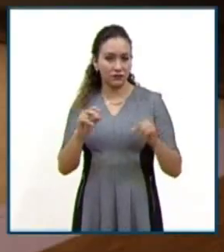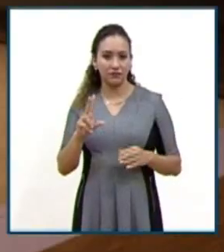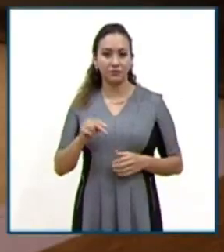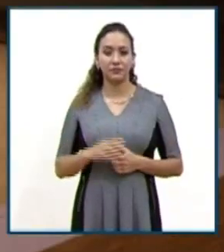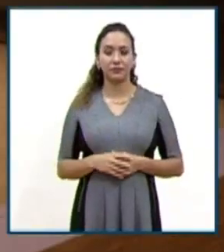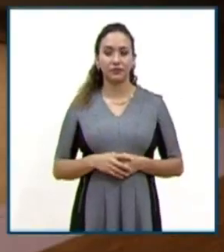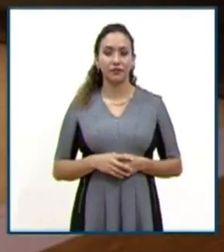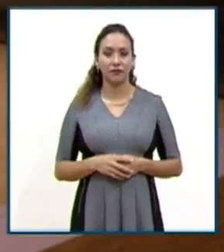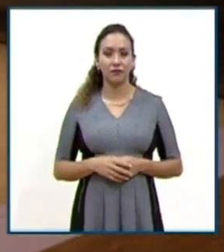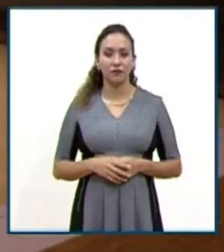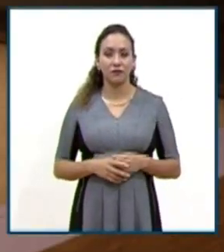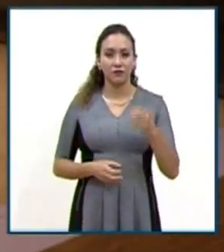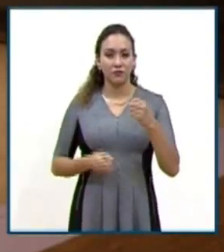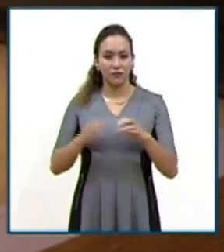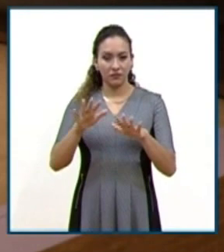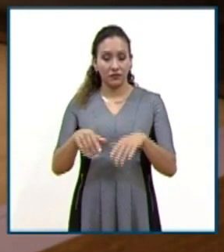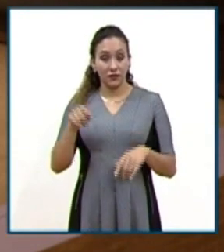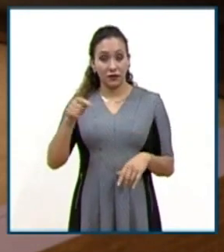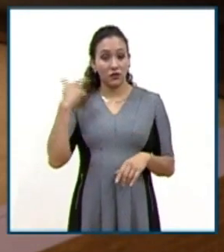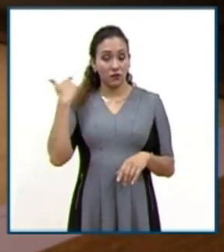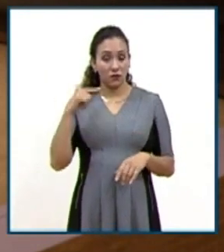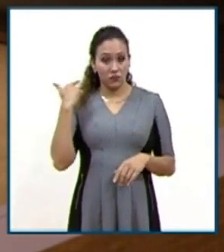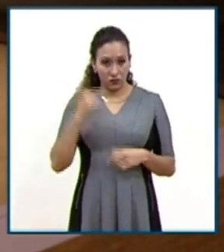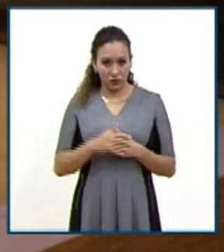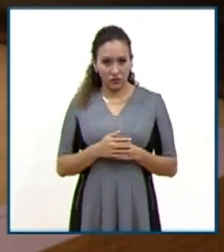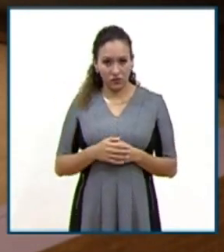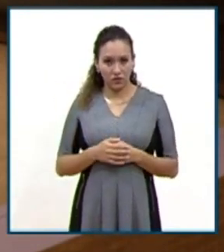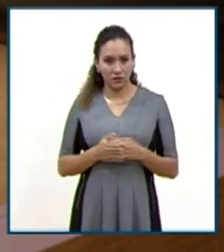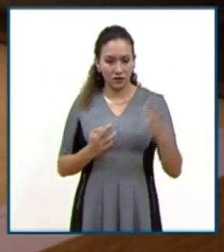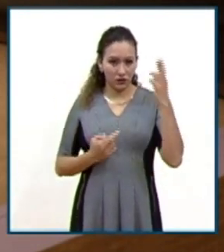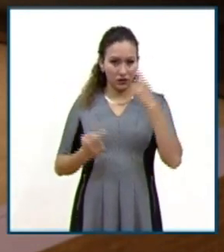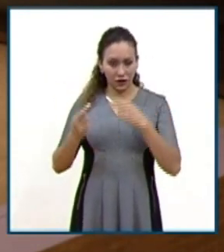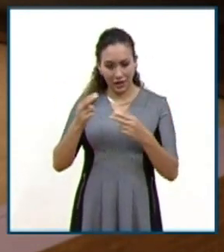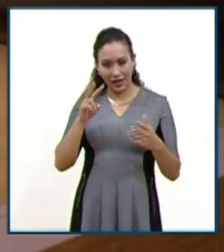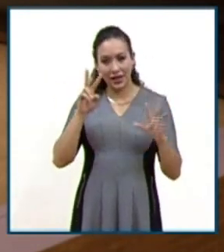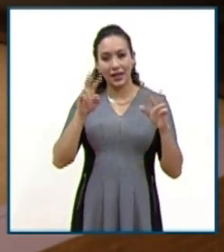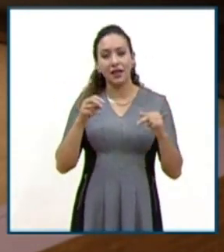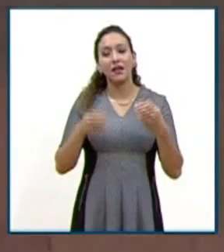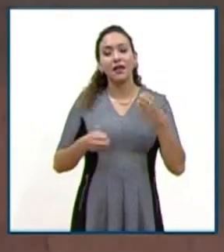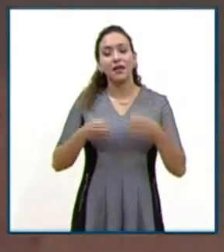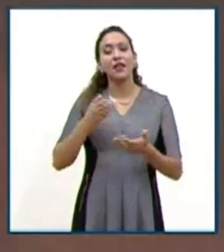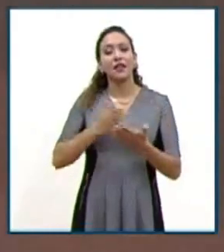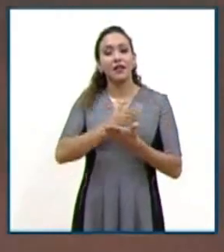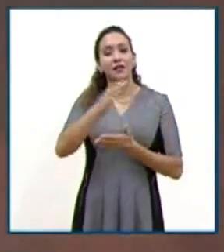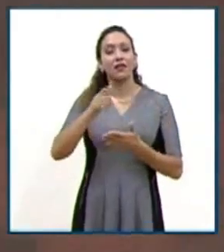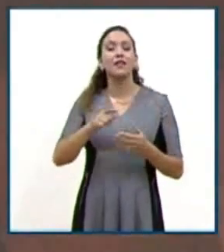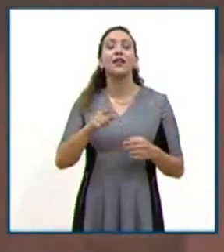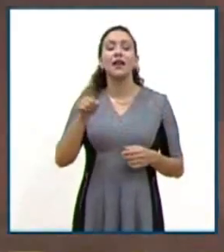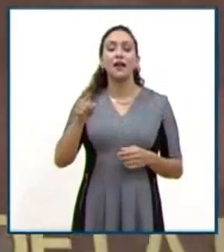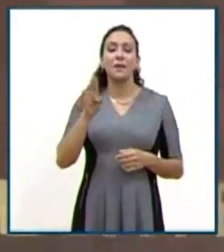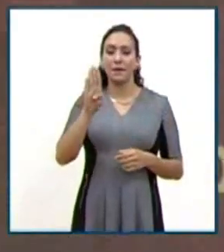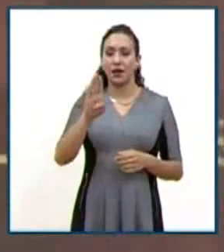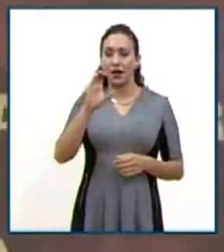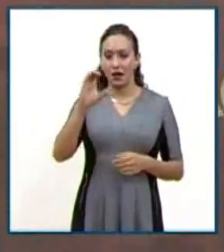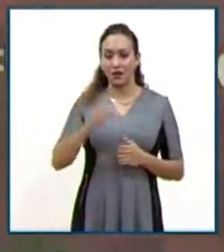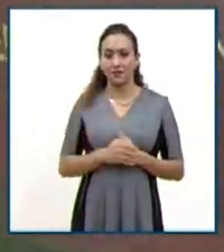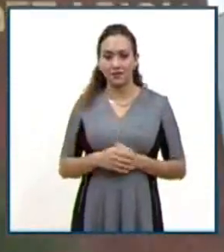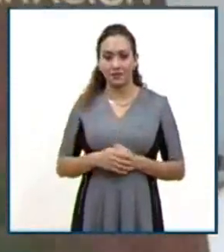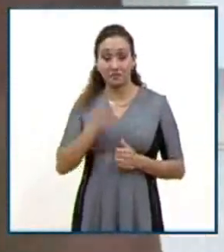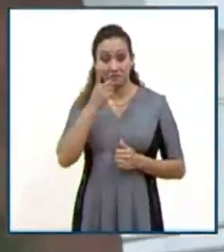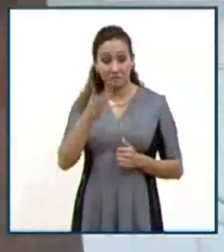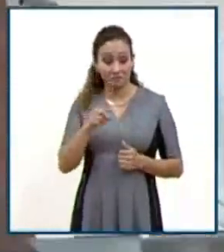de la sociedad civil y 2 precandidatos independientes de Colima, en contra de la coalición conformada por los partidos Morena, PT